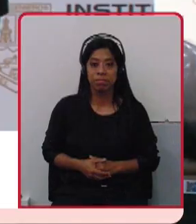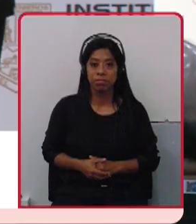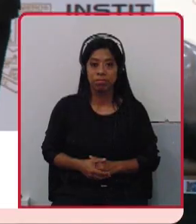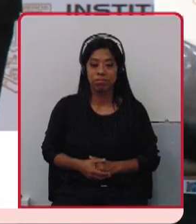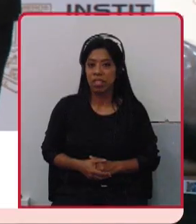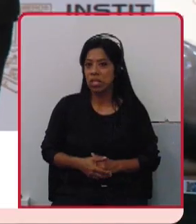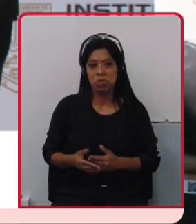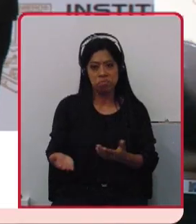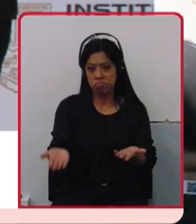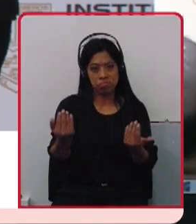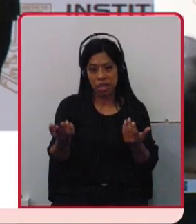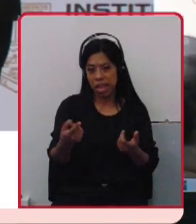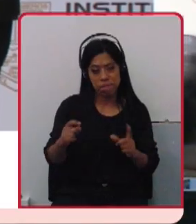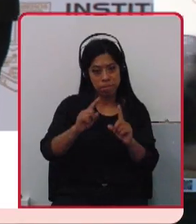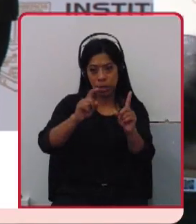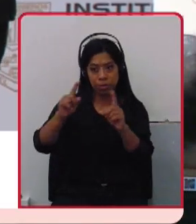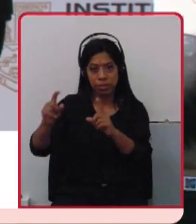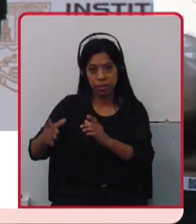son libres de hacerla.